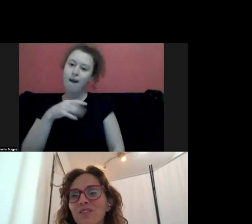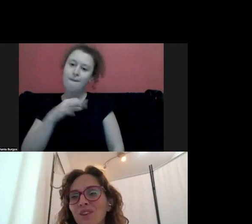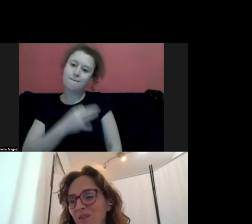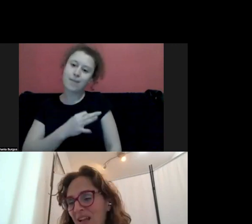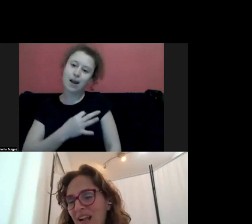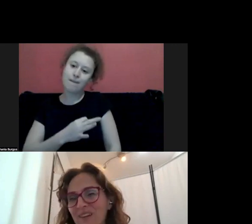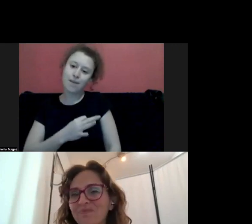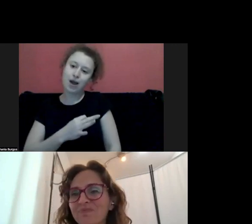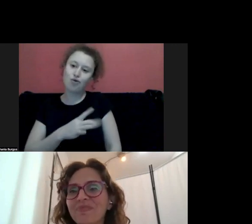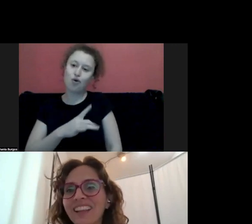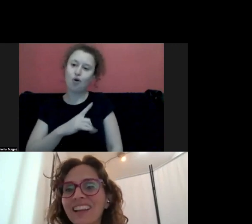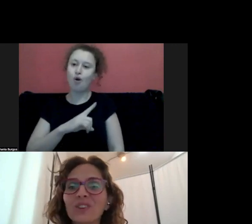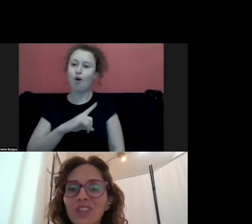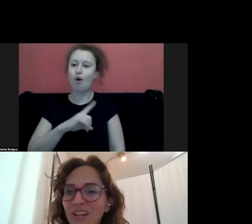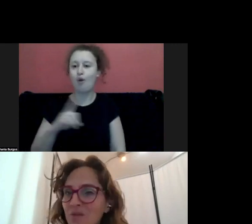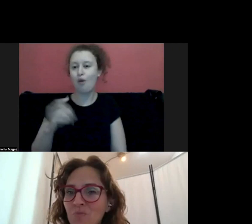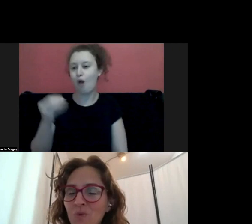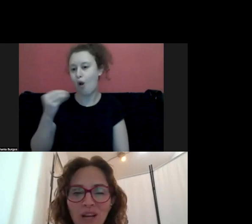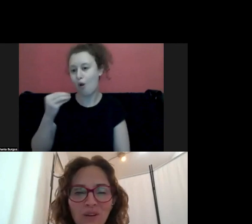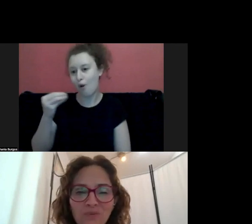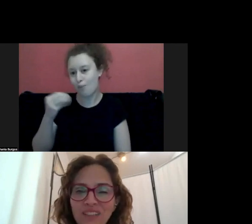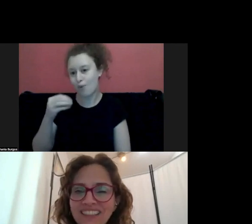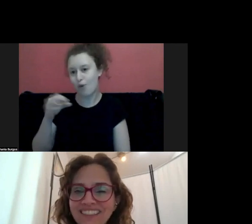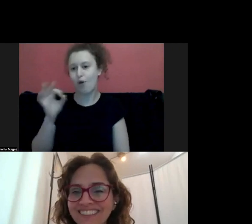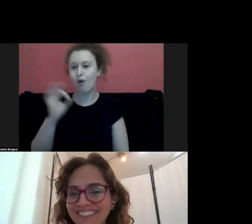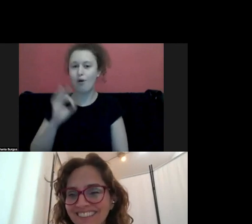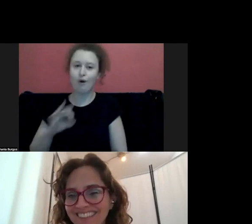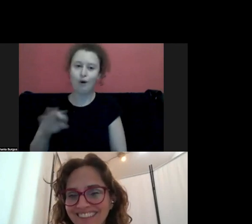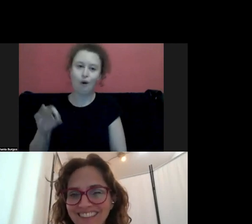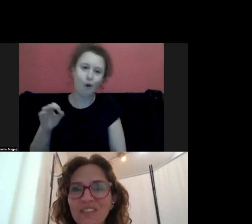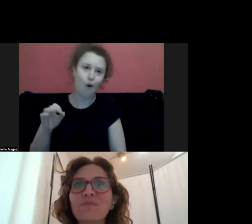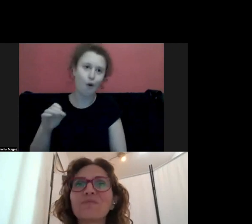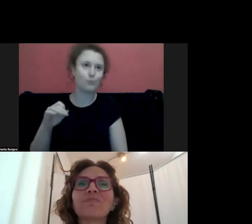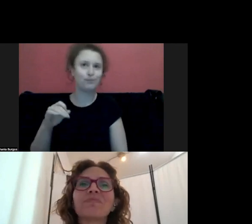para que yo intervenga. Lo tiene muy claro.